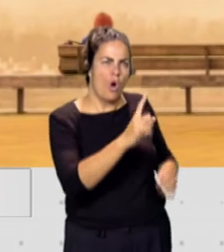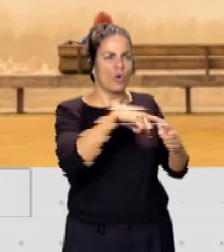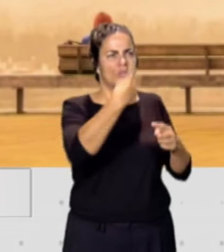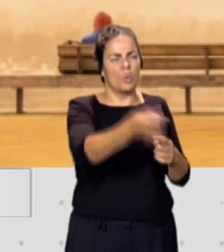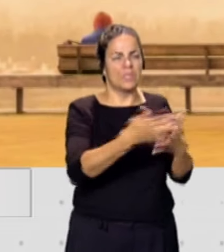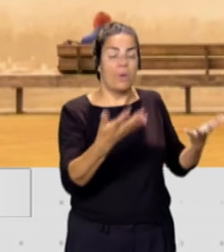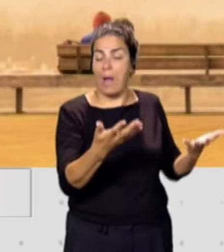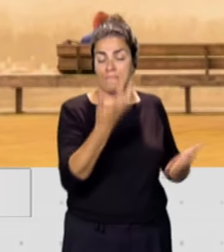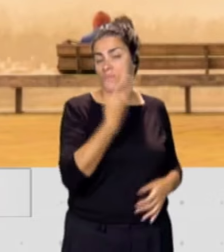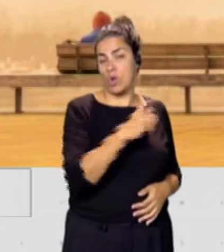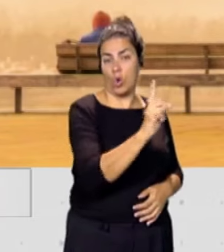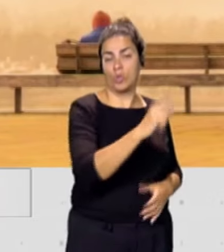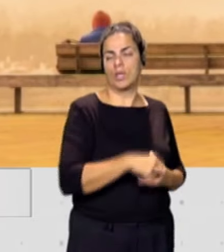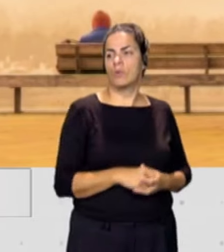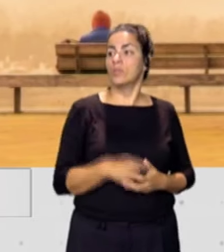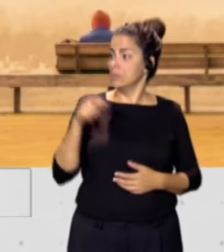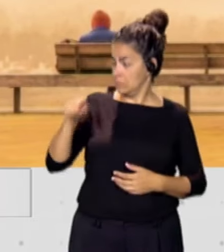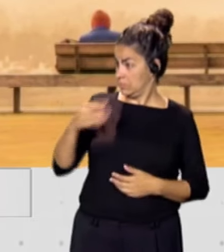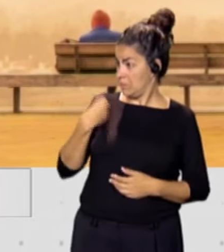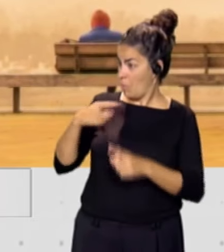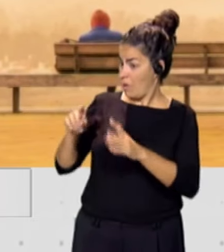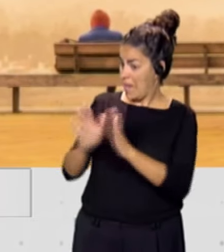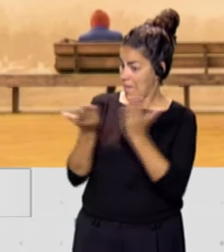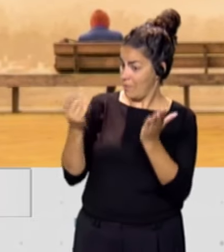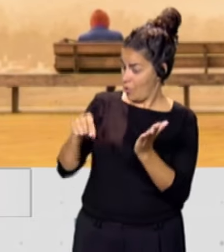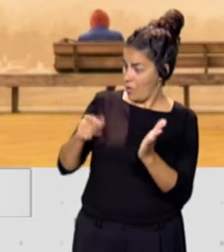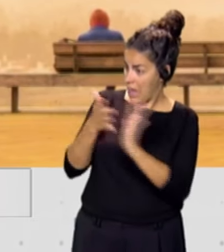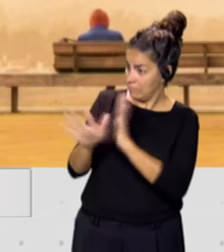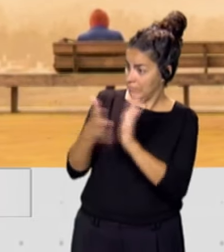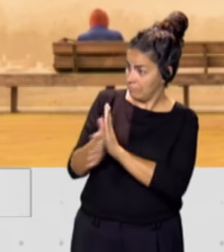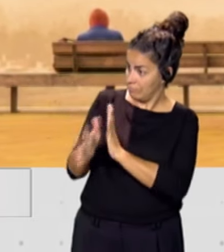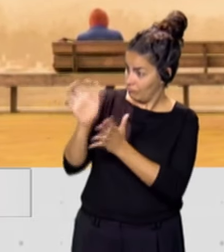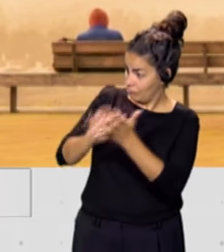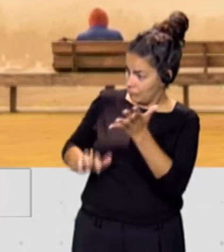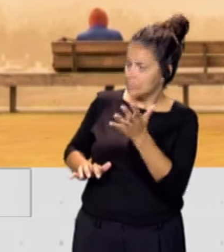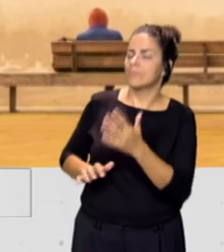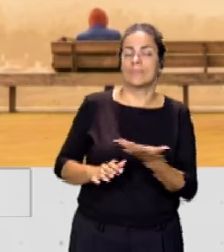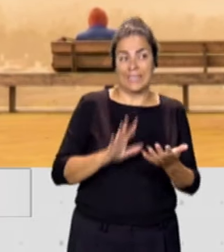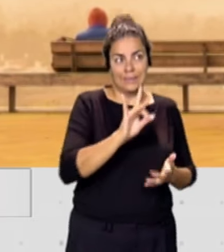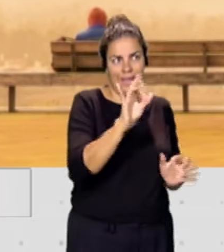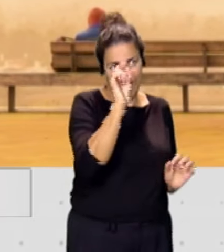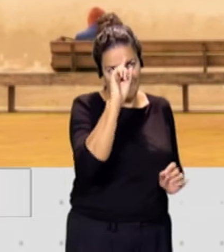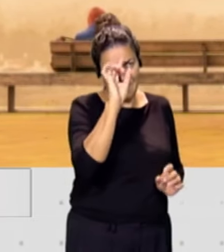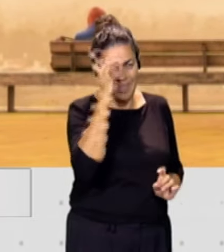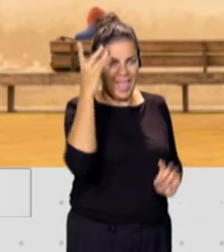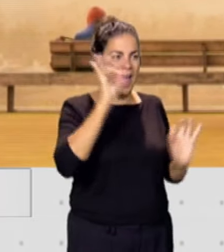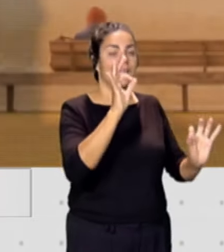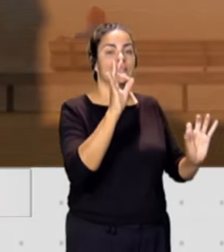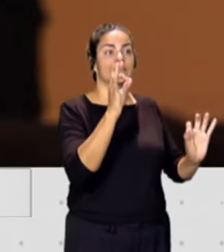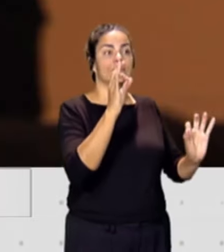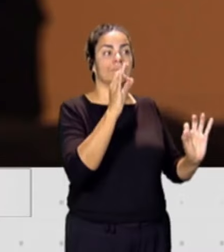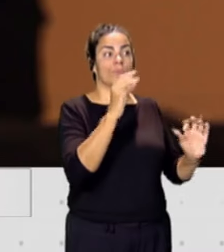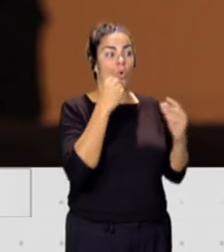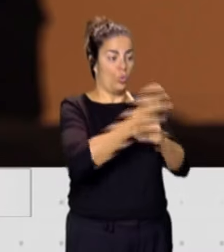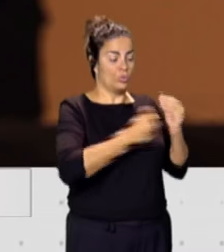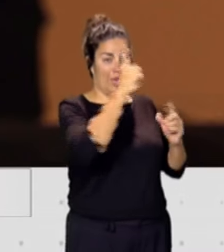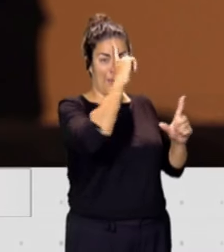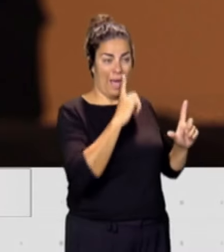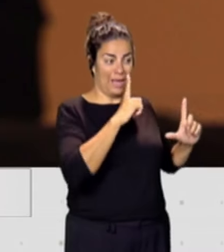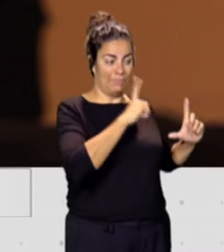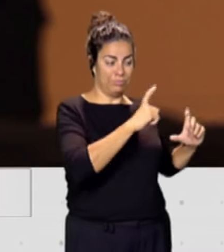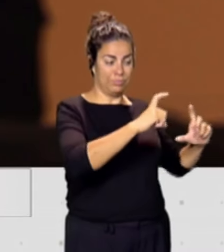futuro y todo eso lo explicas en en ese en ese libro sí es la idea a través de muchas imágenes de estos 5 años que he hecho desde